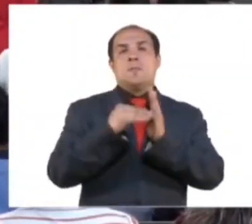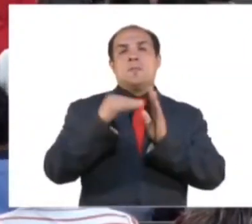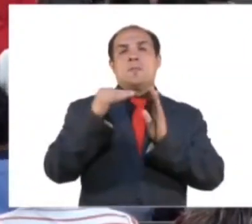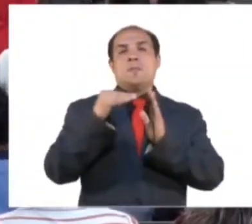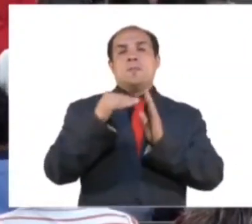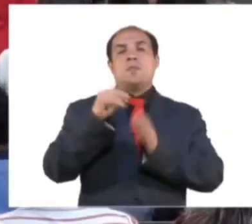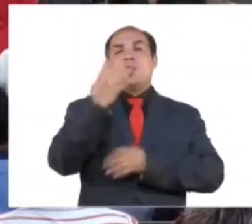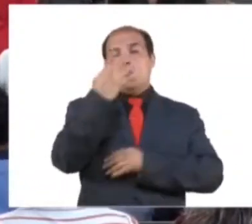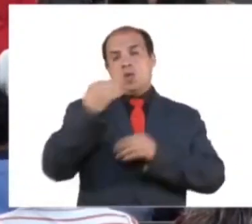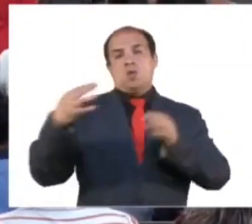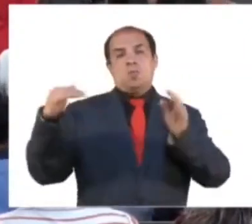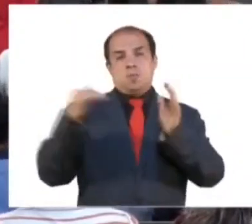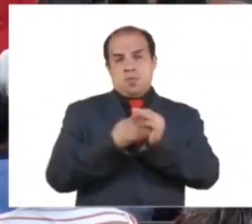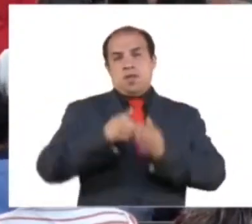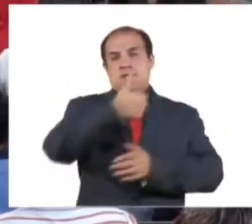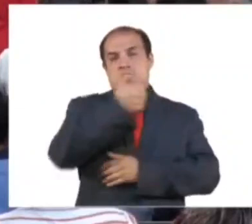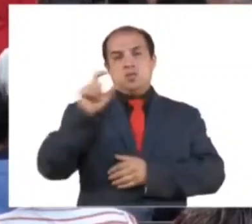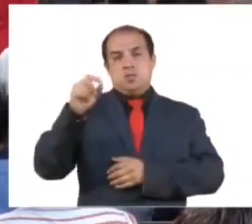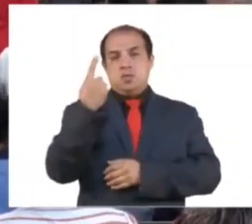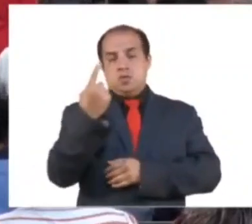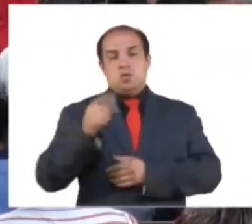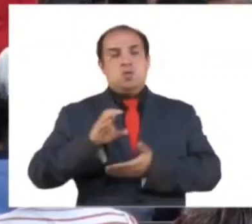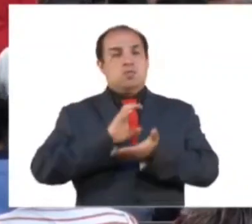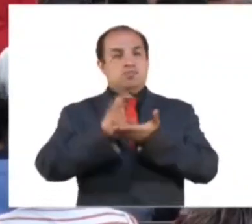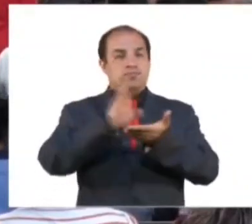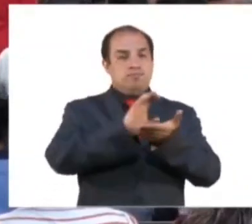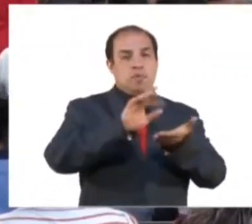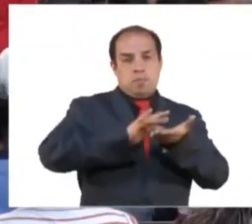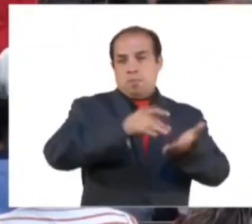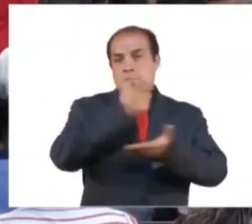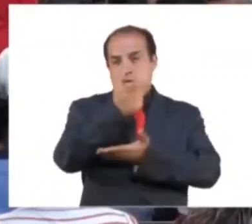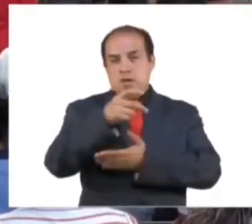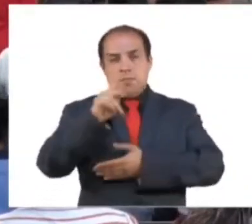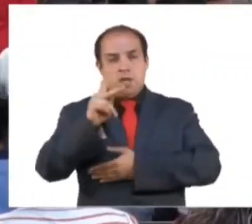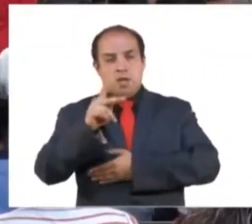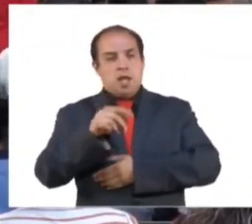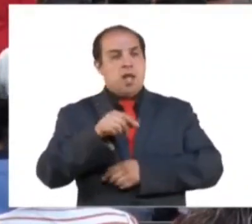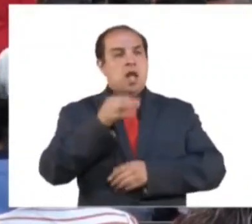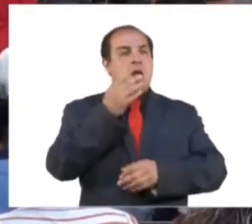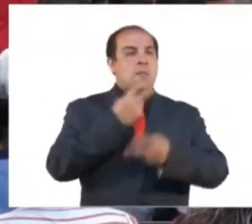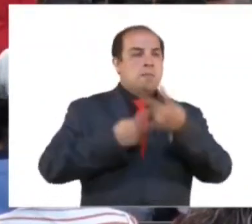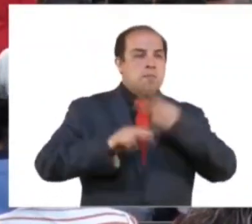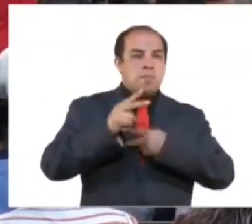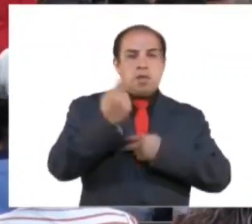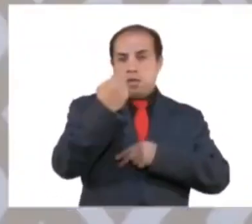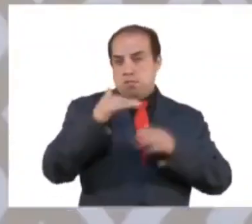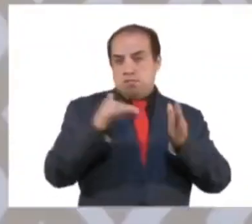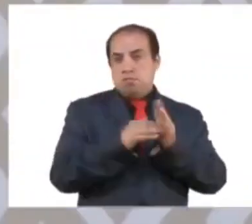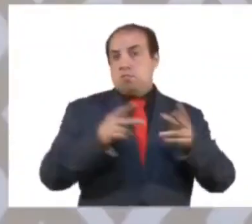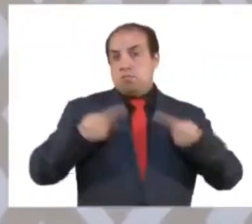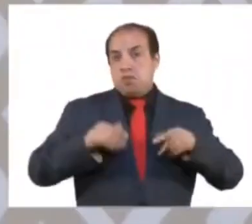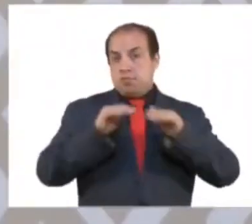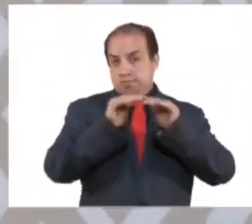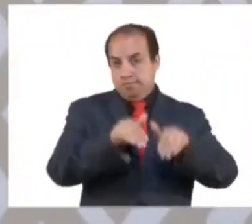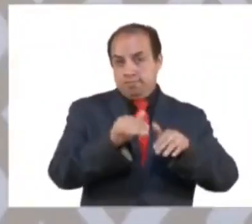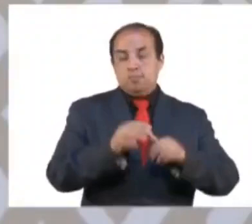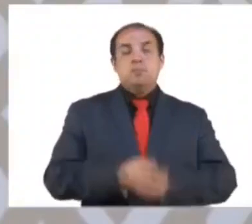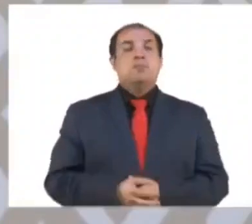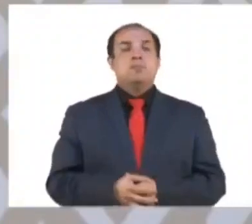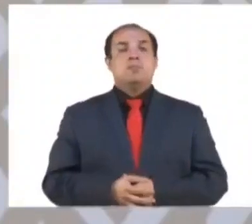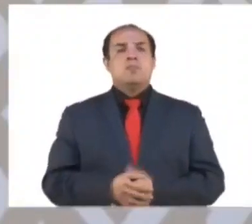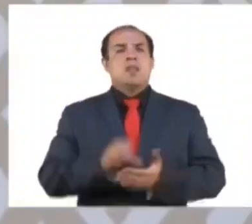4,621 créditos, pero evidentemente aquí hay un poquito más de 1,000 acreditados. Estos